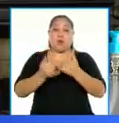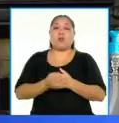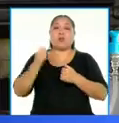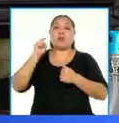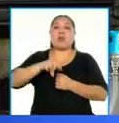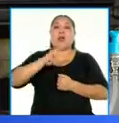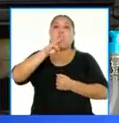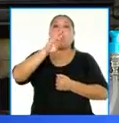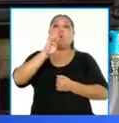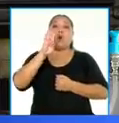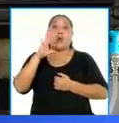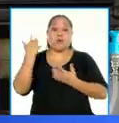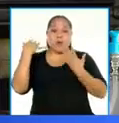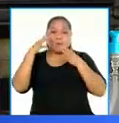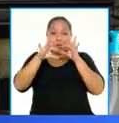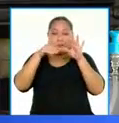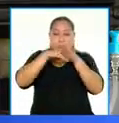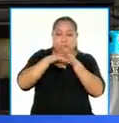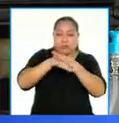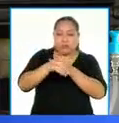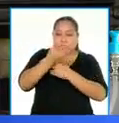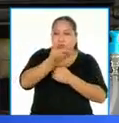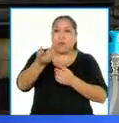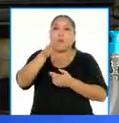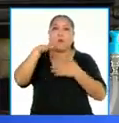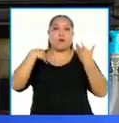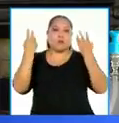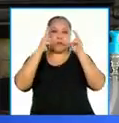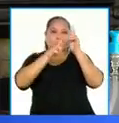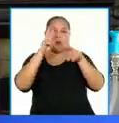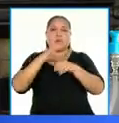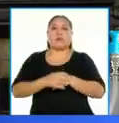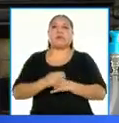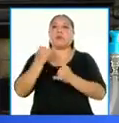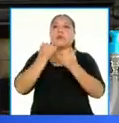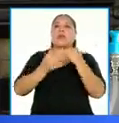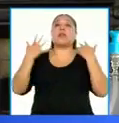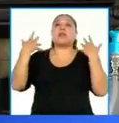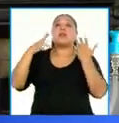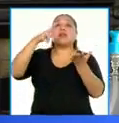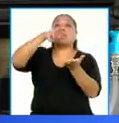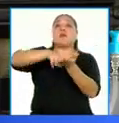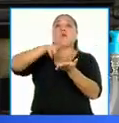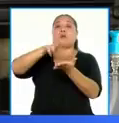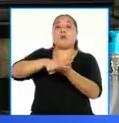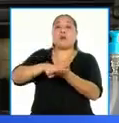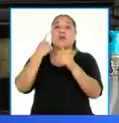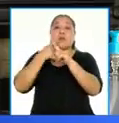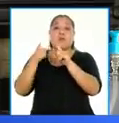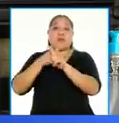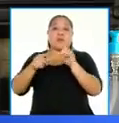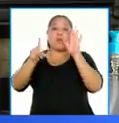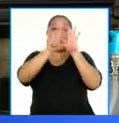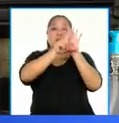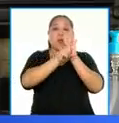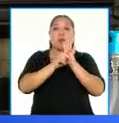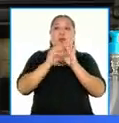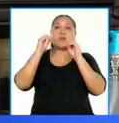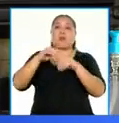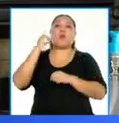plataforma estará disponible para todos. Finalmente, se han aprobado un conjunto de leyes, se ha declarado